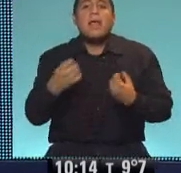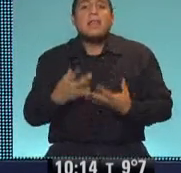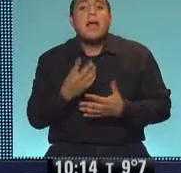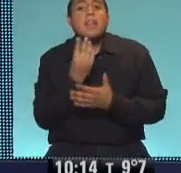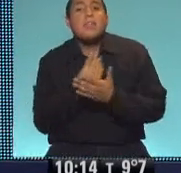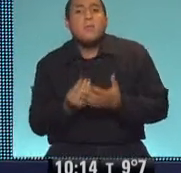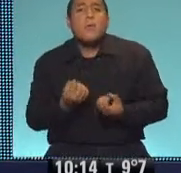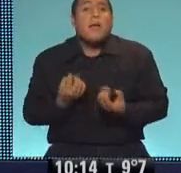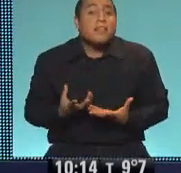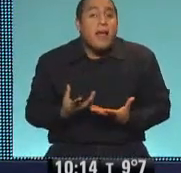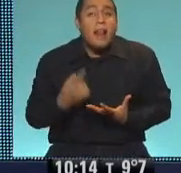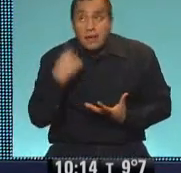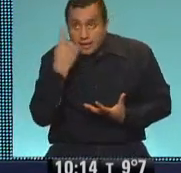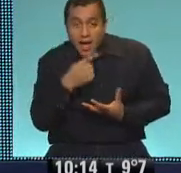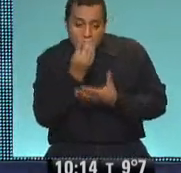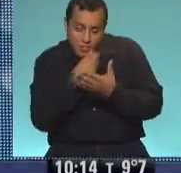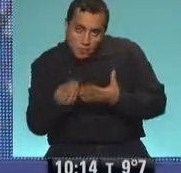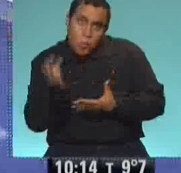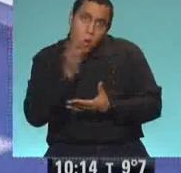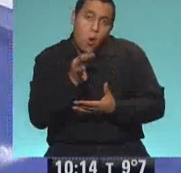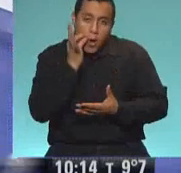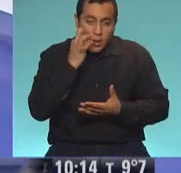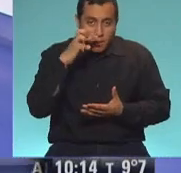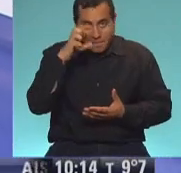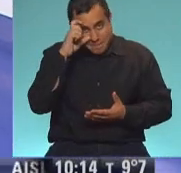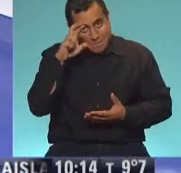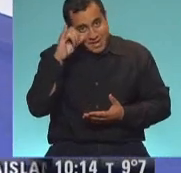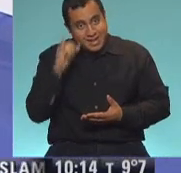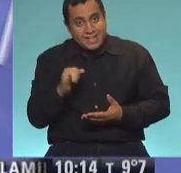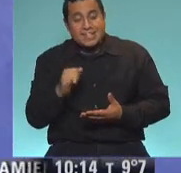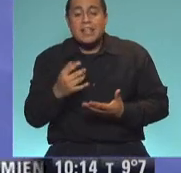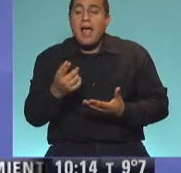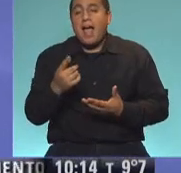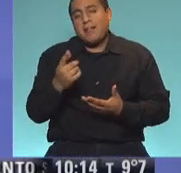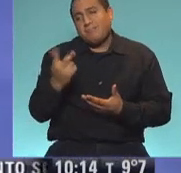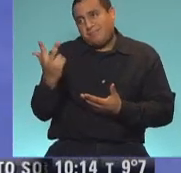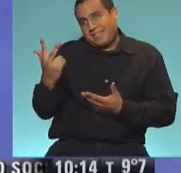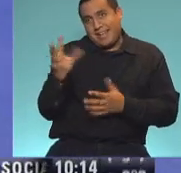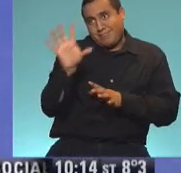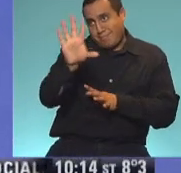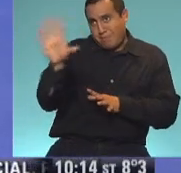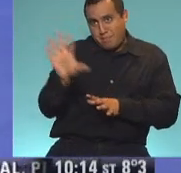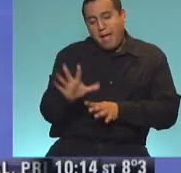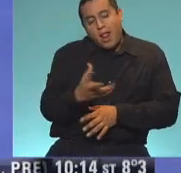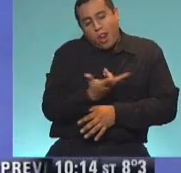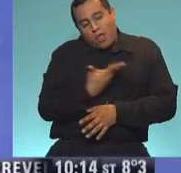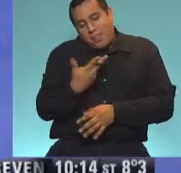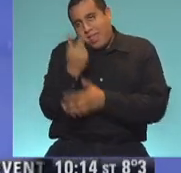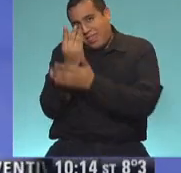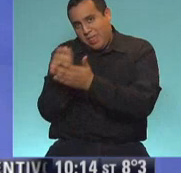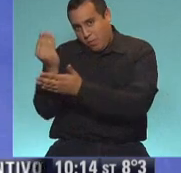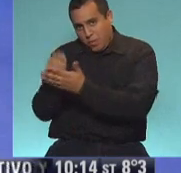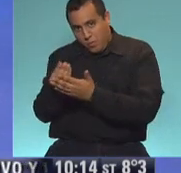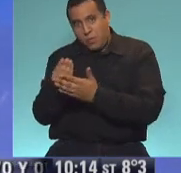los retratos, autorretratos y ratones Pérez. ¿Qué esos estamos viendo ahí? Los nuestros. Esos son los nuestros. Claro. Nuestros ratones Pérez. Y